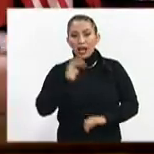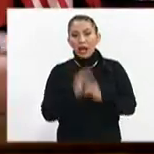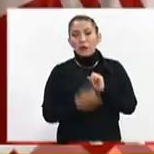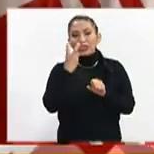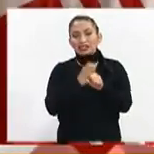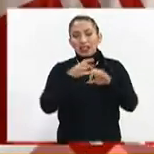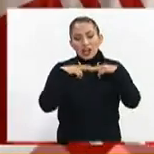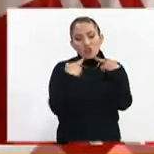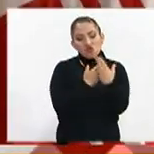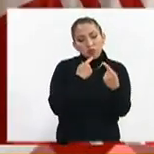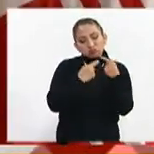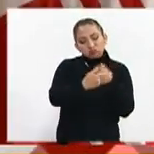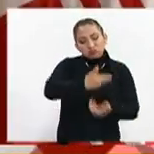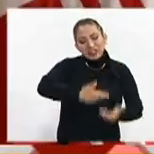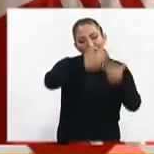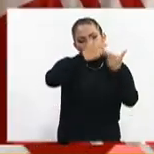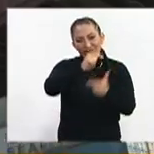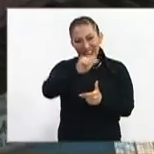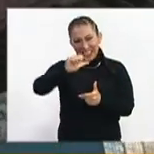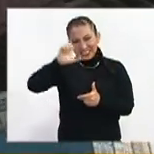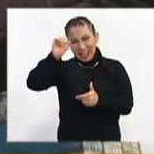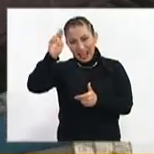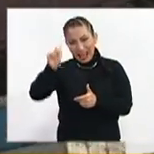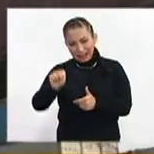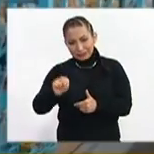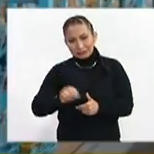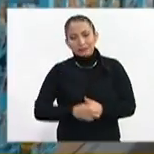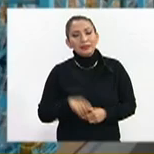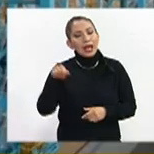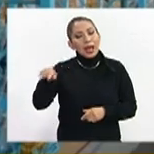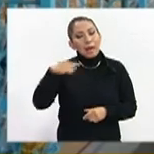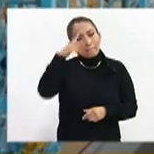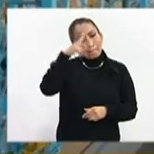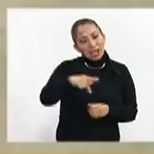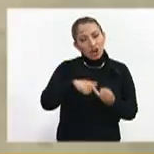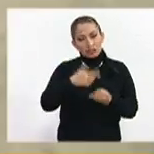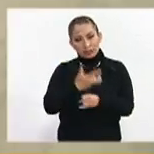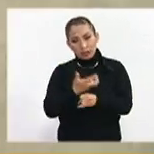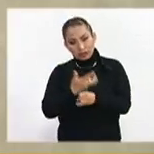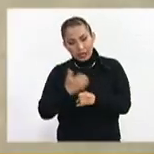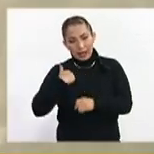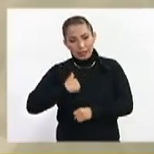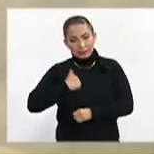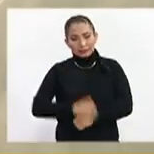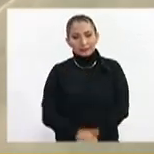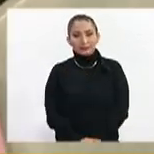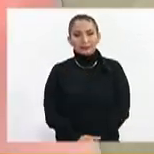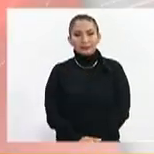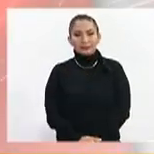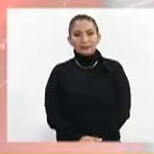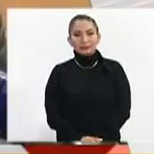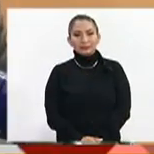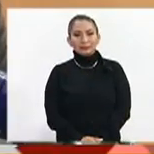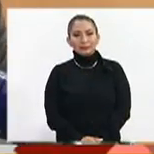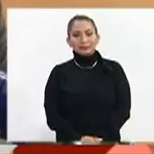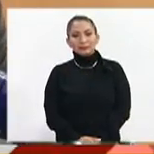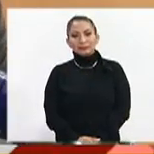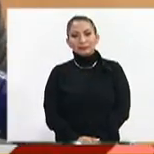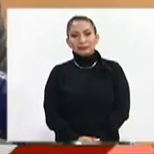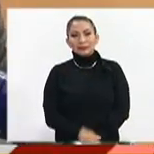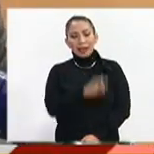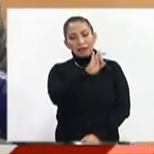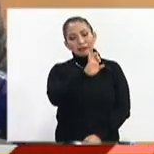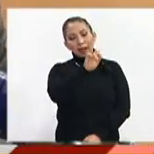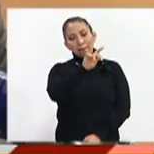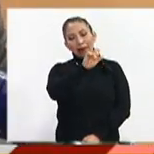Concluyó la tercera ronda de renegociación del Tratado de Libre Comercio de América del Norte entre México, Estados Unidos y Canadá. La